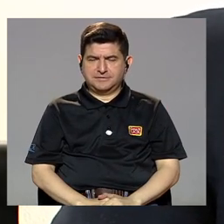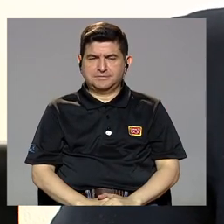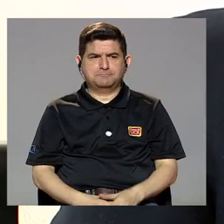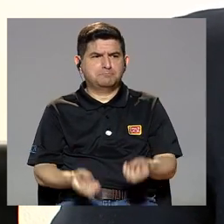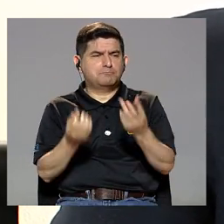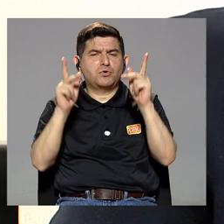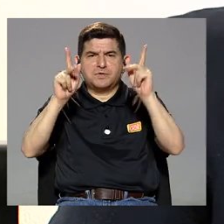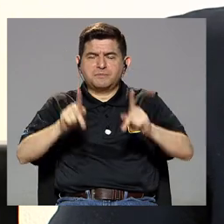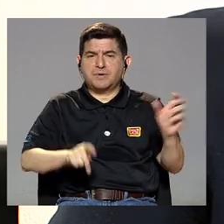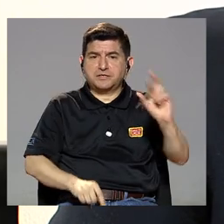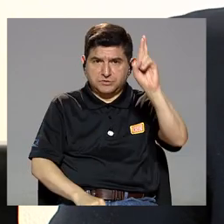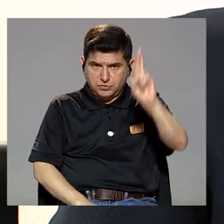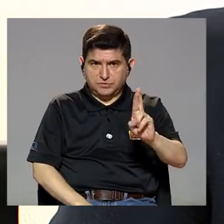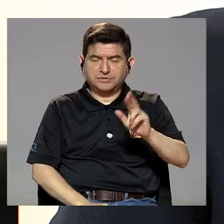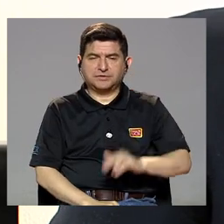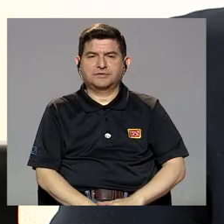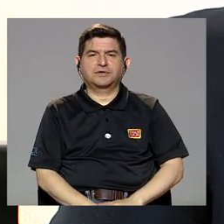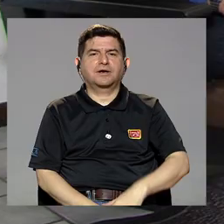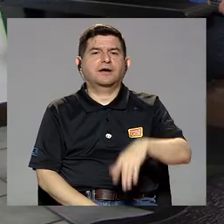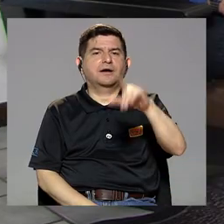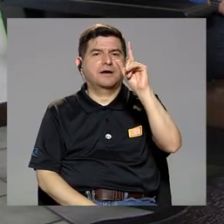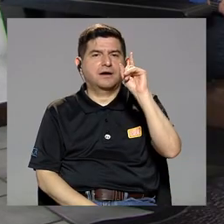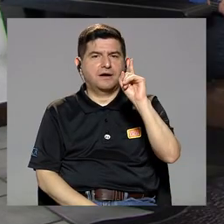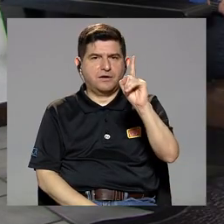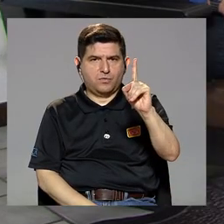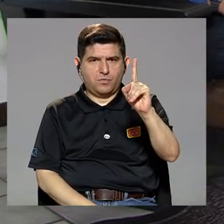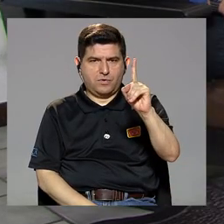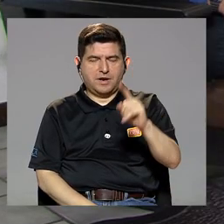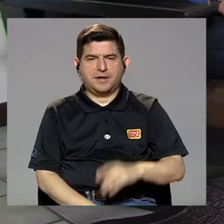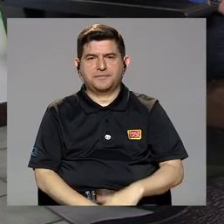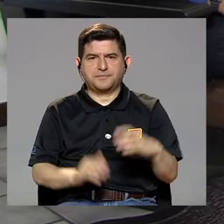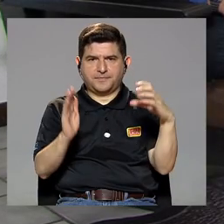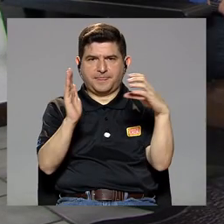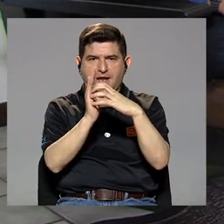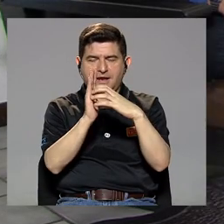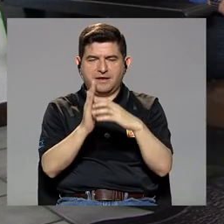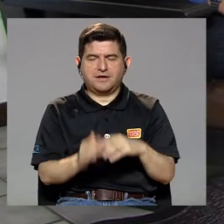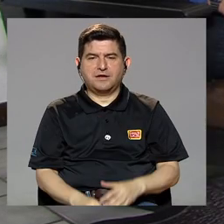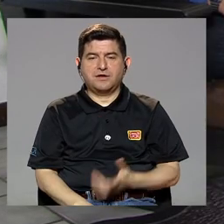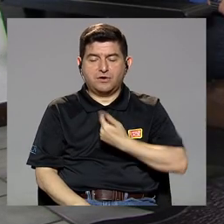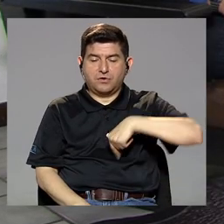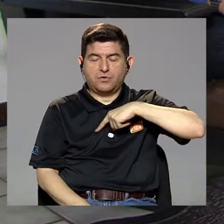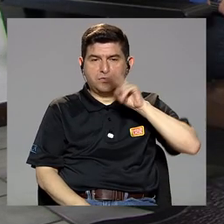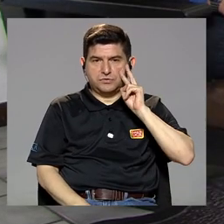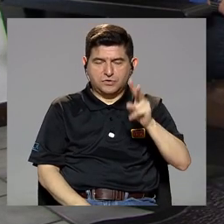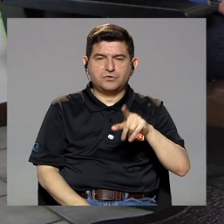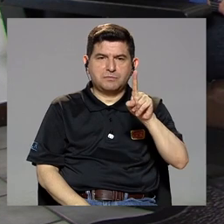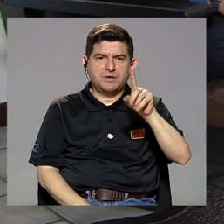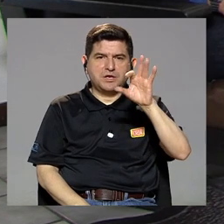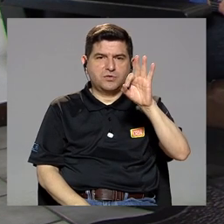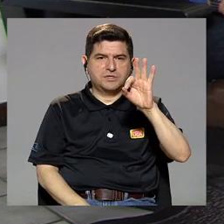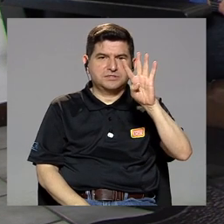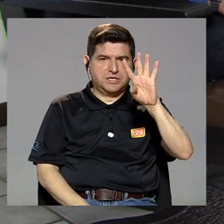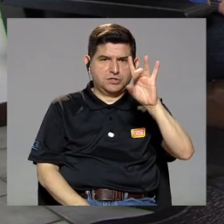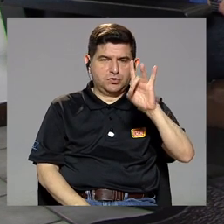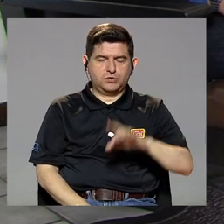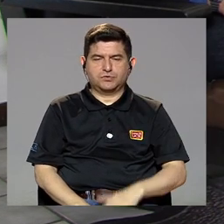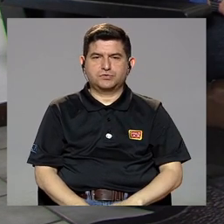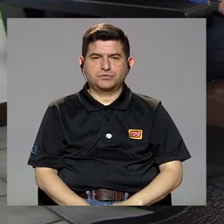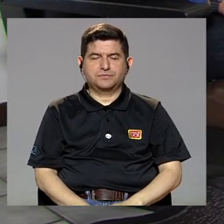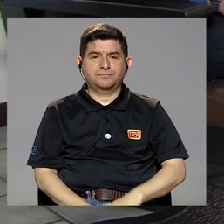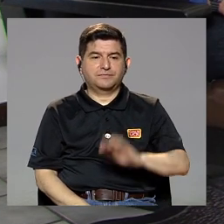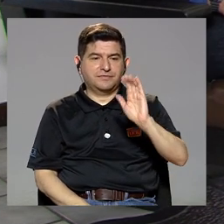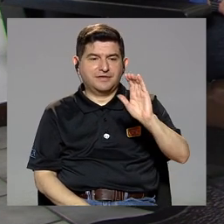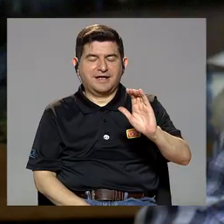de costarricenses y uno es por ejemplo el guión que podemos ver de 1948 de la niña